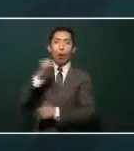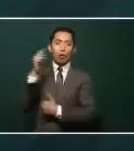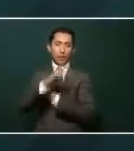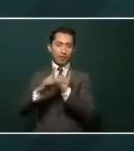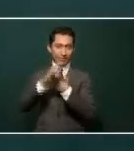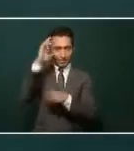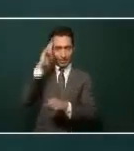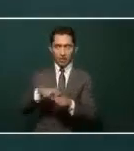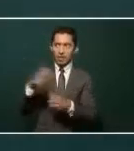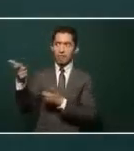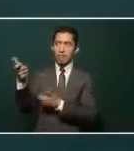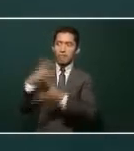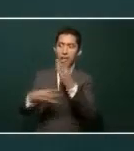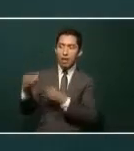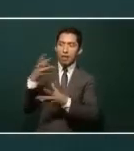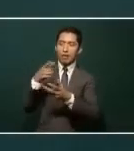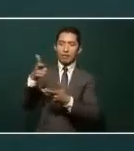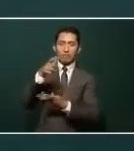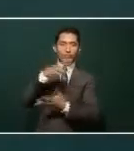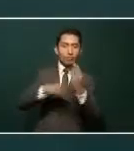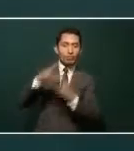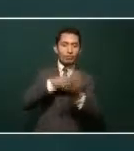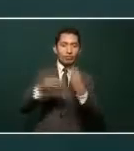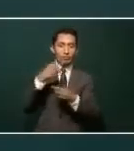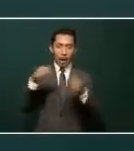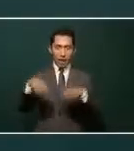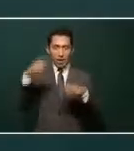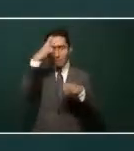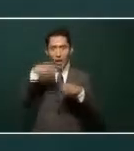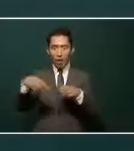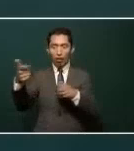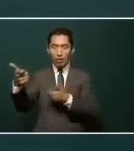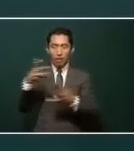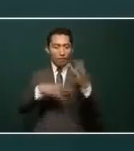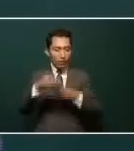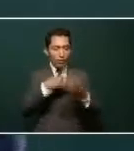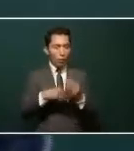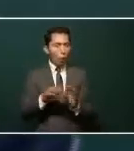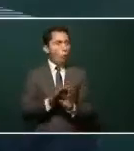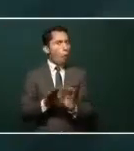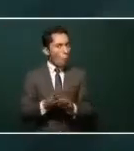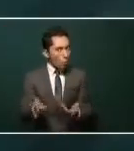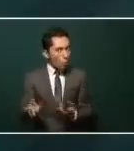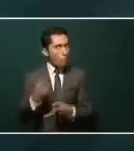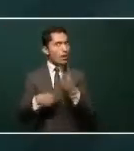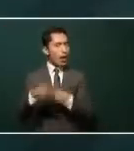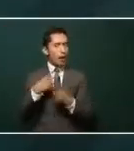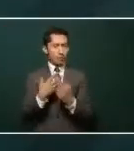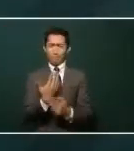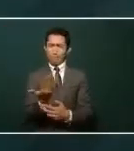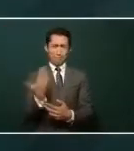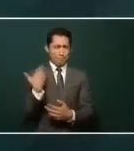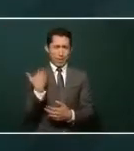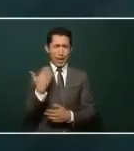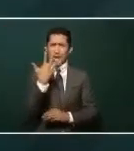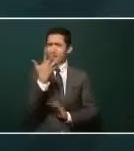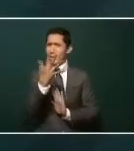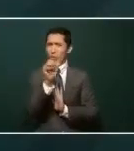además es de sentido común como es que en cinco meses